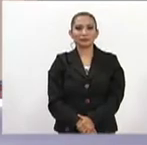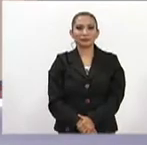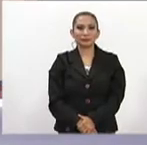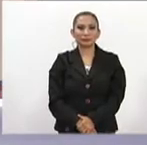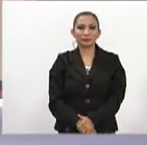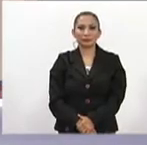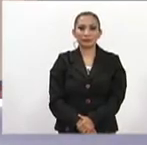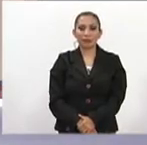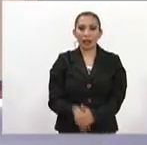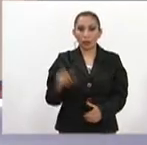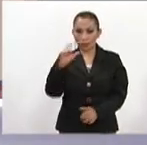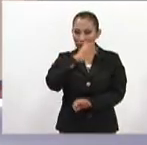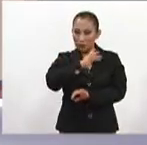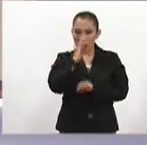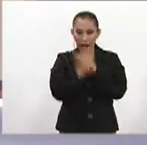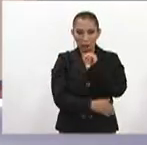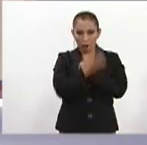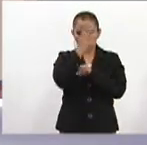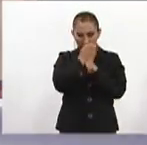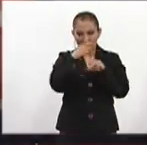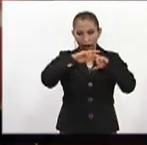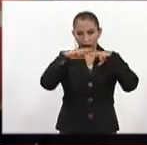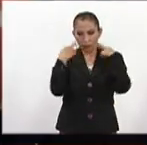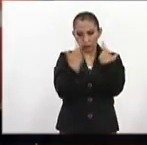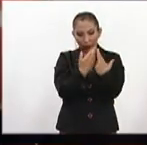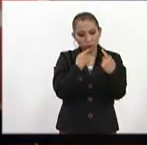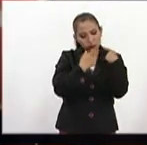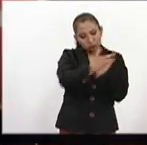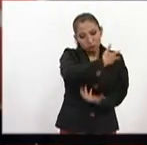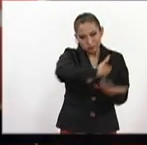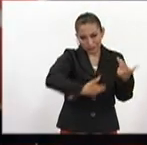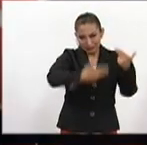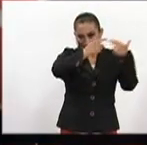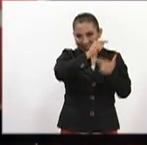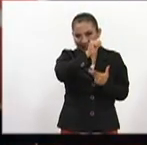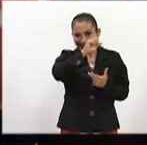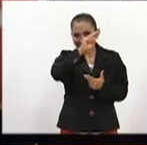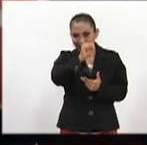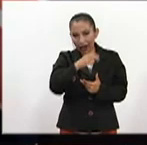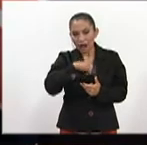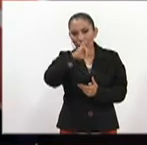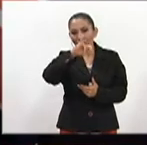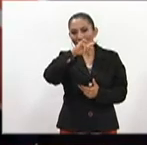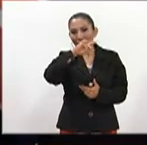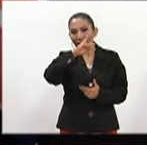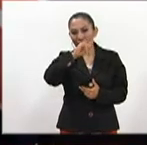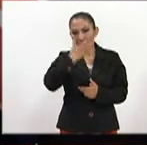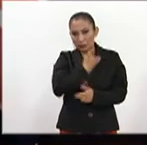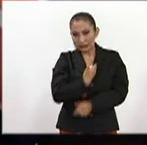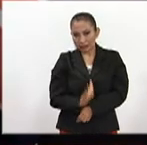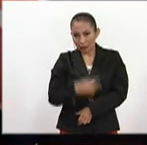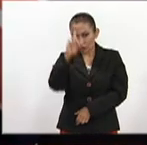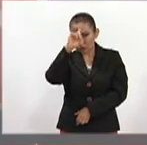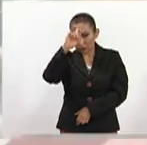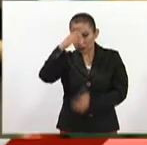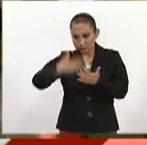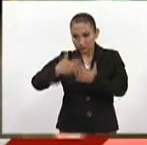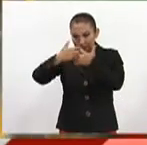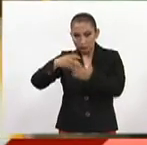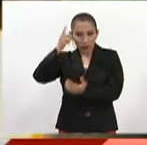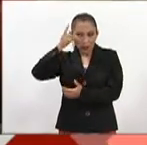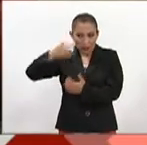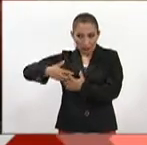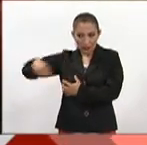Y luego de que terminara esta cuarta ronda de renegociaciones del Telecán, Juan Pablo Castañón, quien es el presidente del Consejo Coordinador